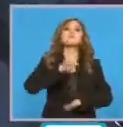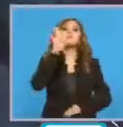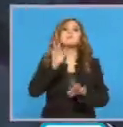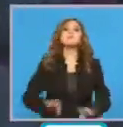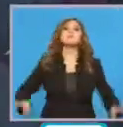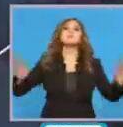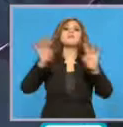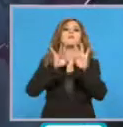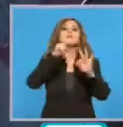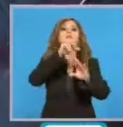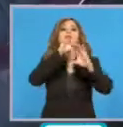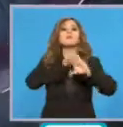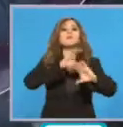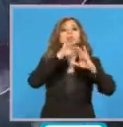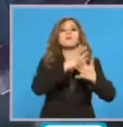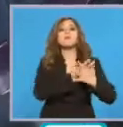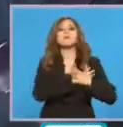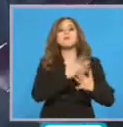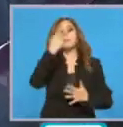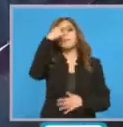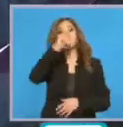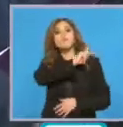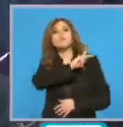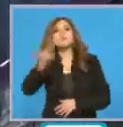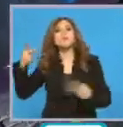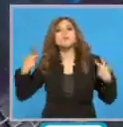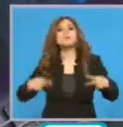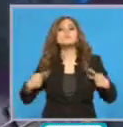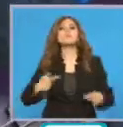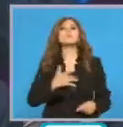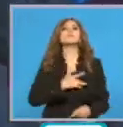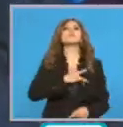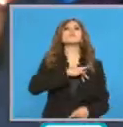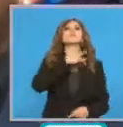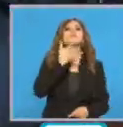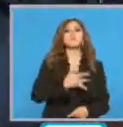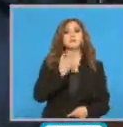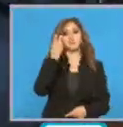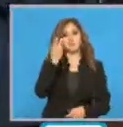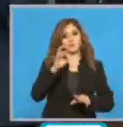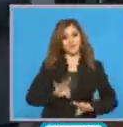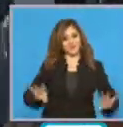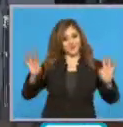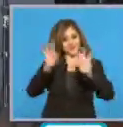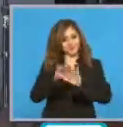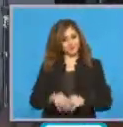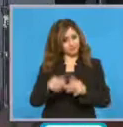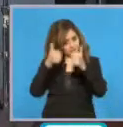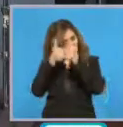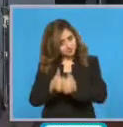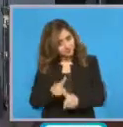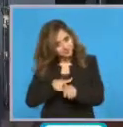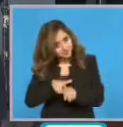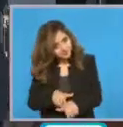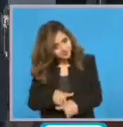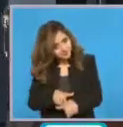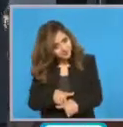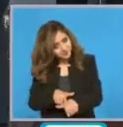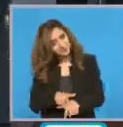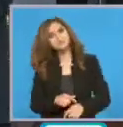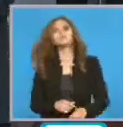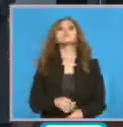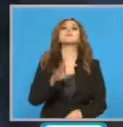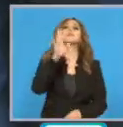para que todas las personas se enamoren, ¿no? Que es lo que a nosotros nos llega. ¿Se quedan con nosotros? Fíjate, Dani, que